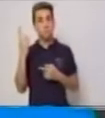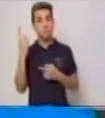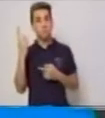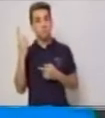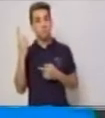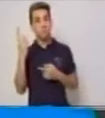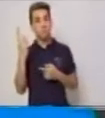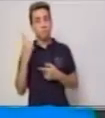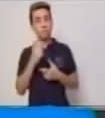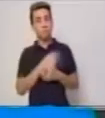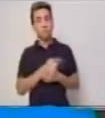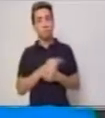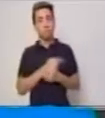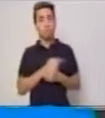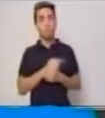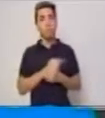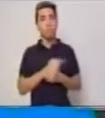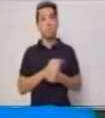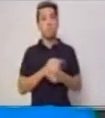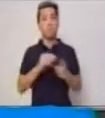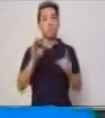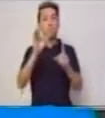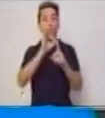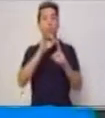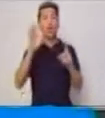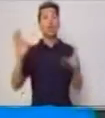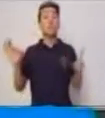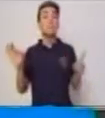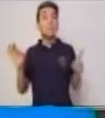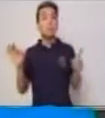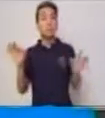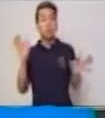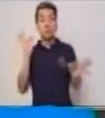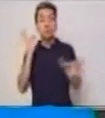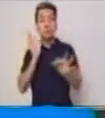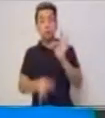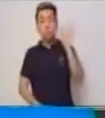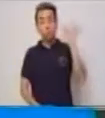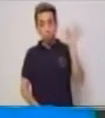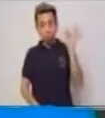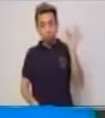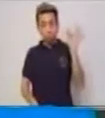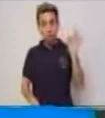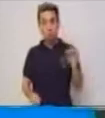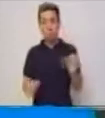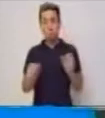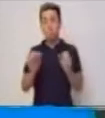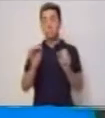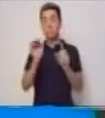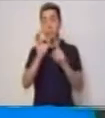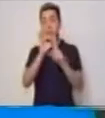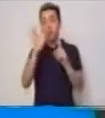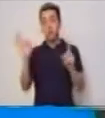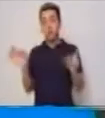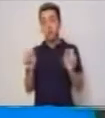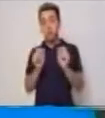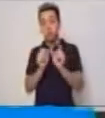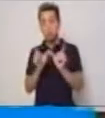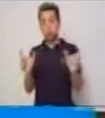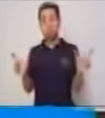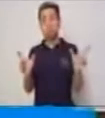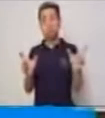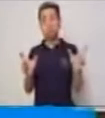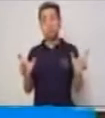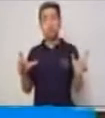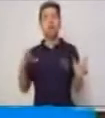Las oraciones simples y compuestas tienen variables